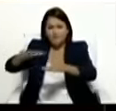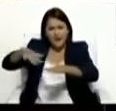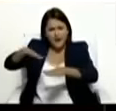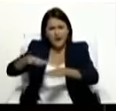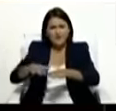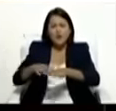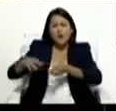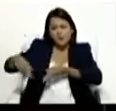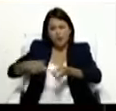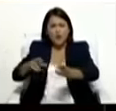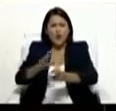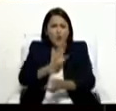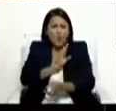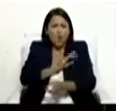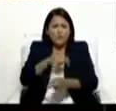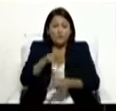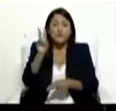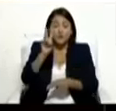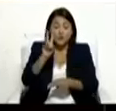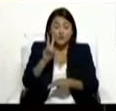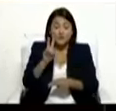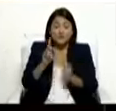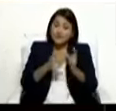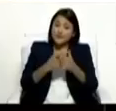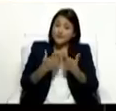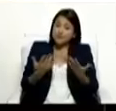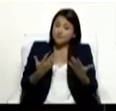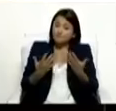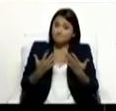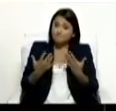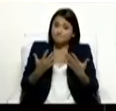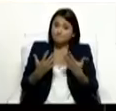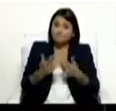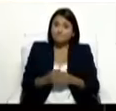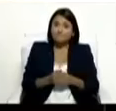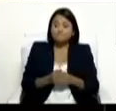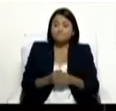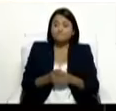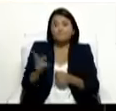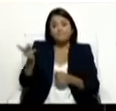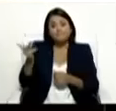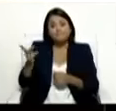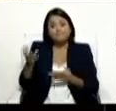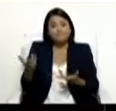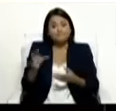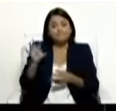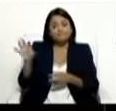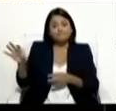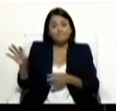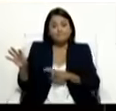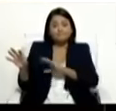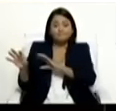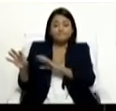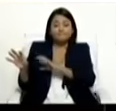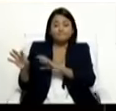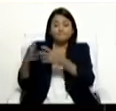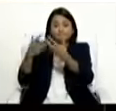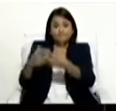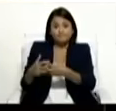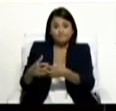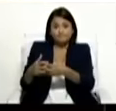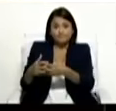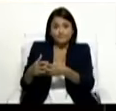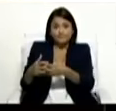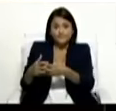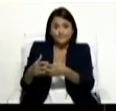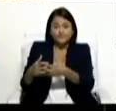nuestros ríos sagrados. Y creo que eso tiene preocupados a los representantes de la filial de la ExxonMobil denominada